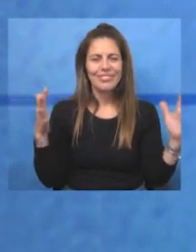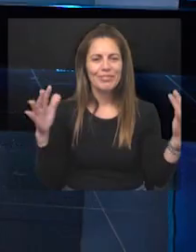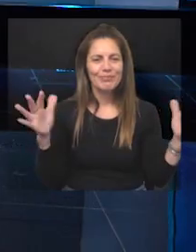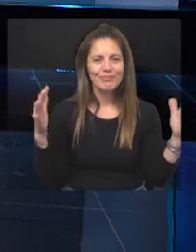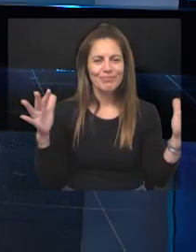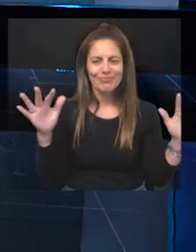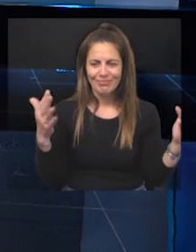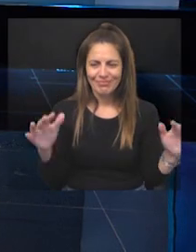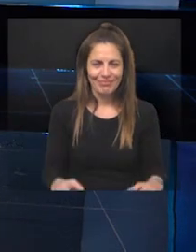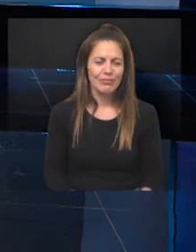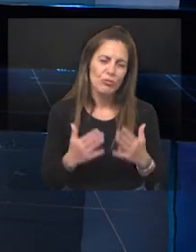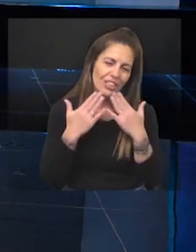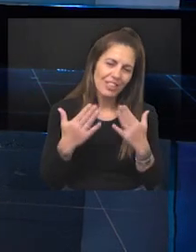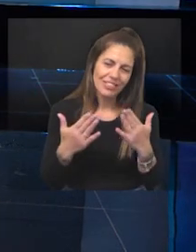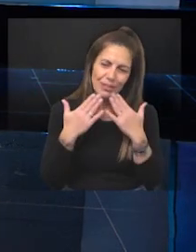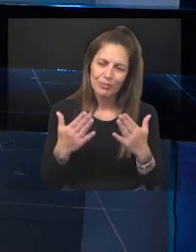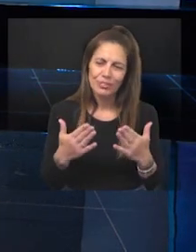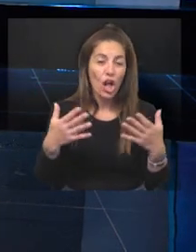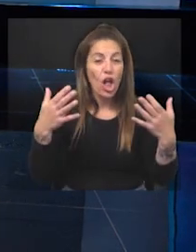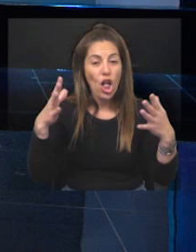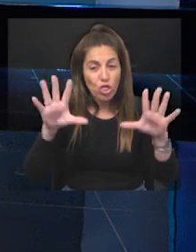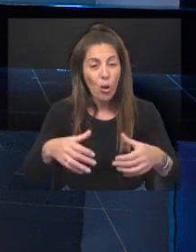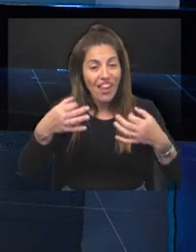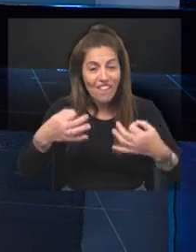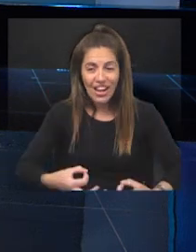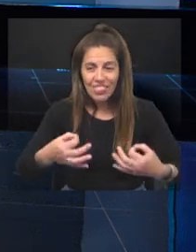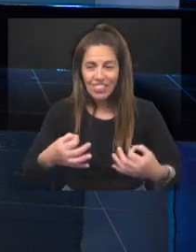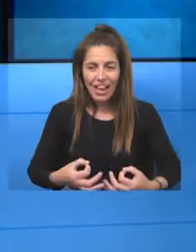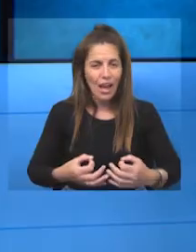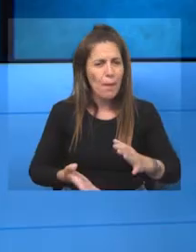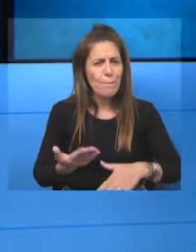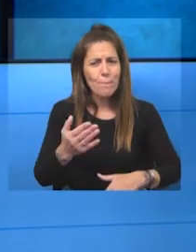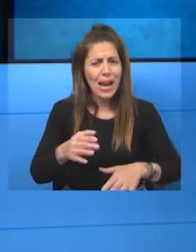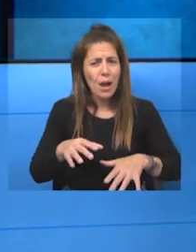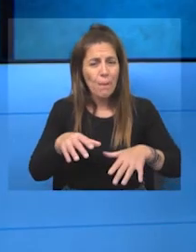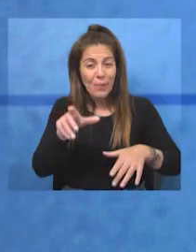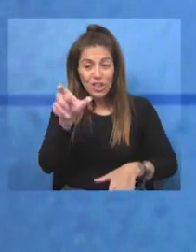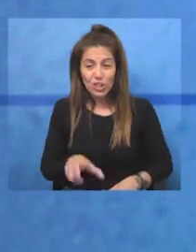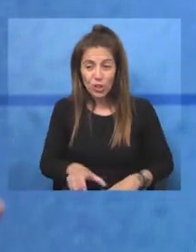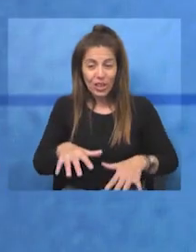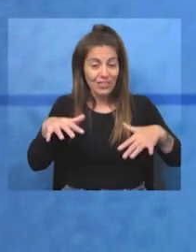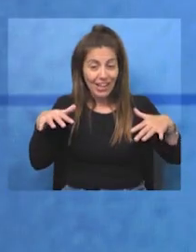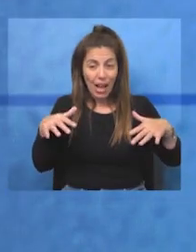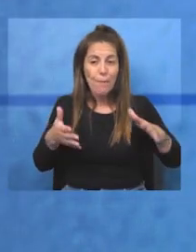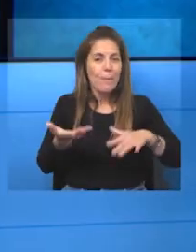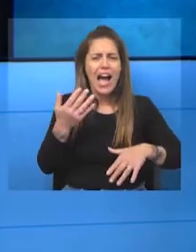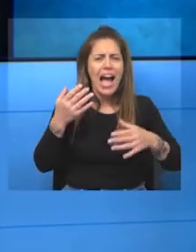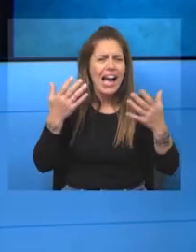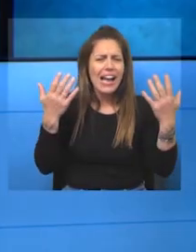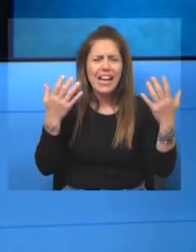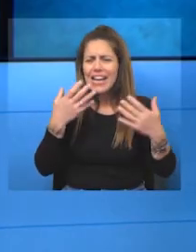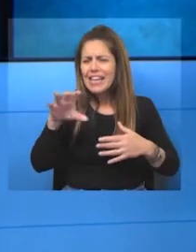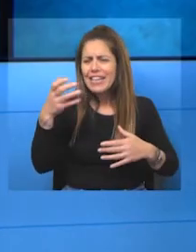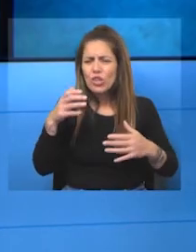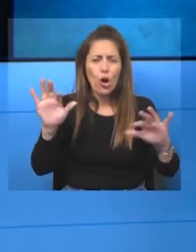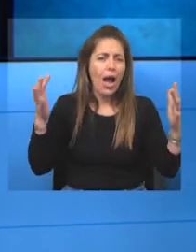Igual muchas gracias toda la verdad Mario to cada vez hay más Tribuna de este lado cada vez hay más gritos más aplausos le pus